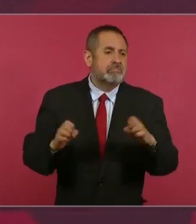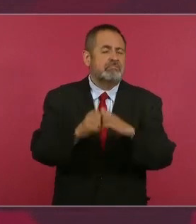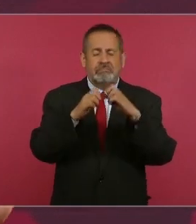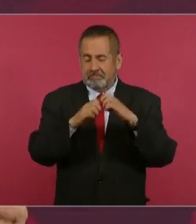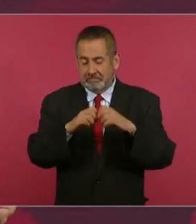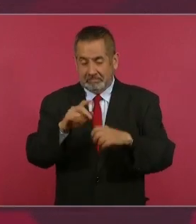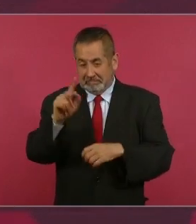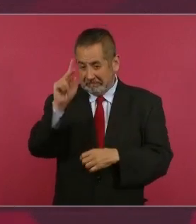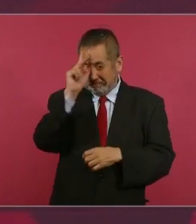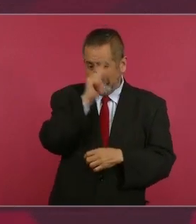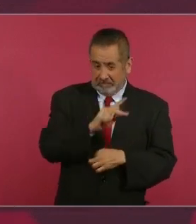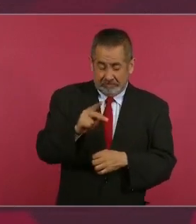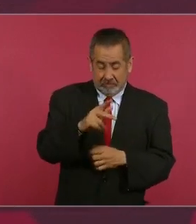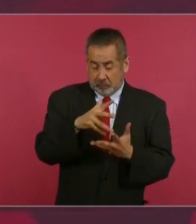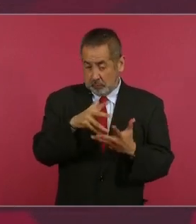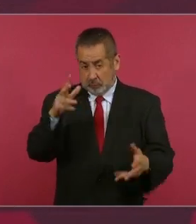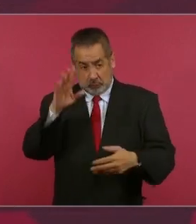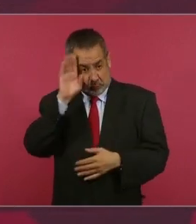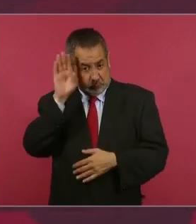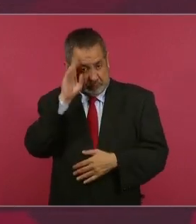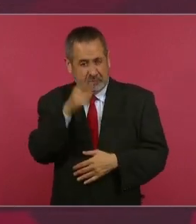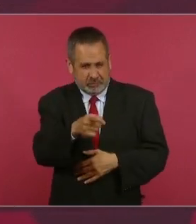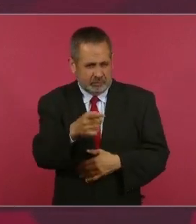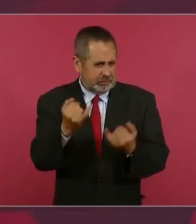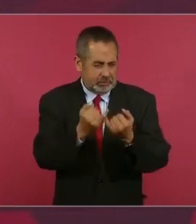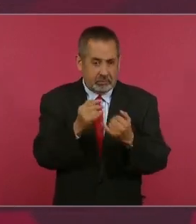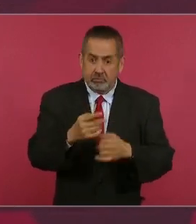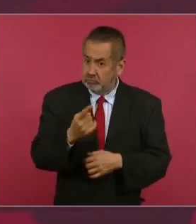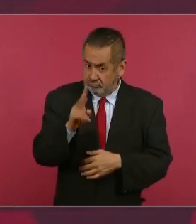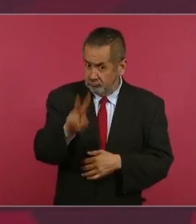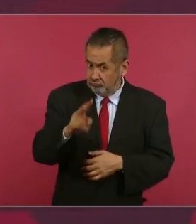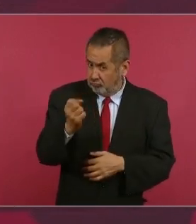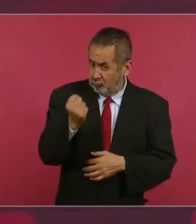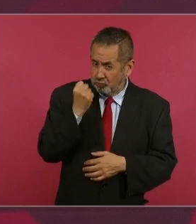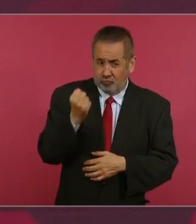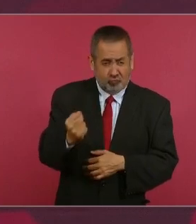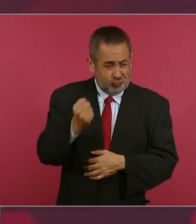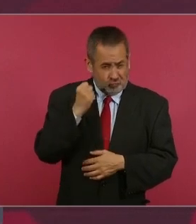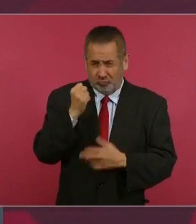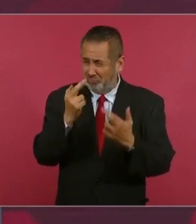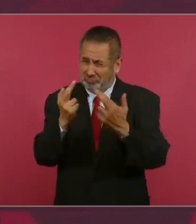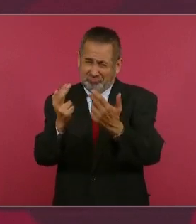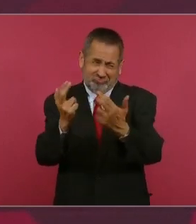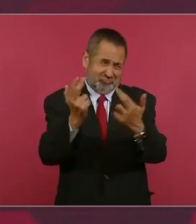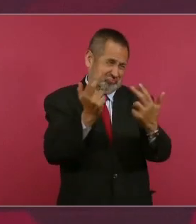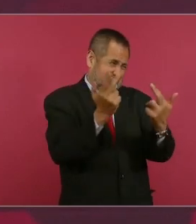estas dimensiones. Fue muy fuerte